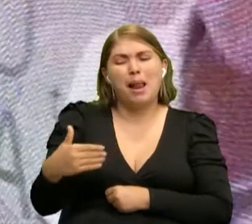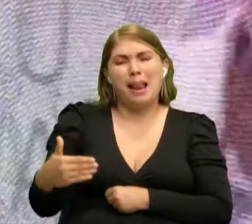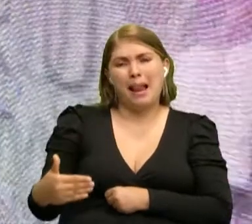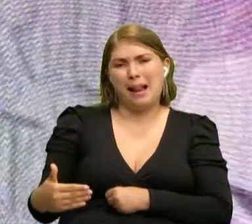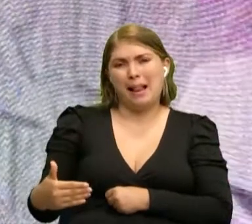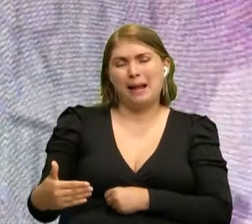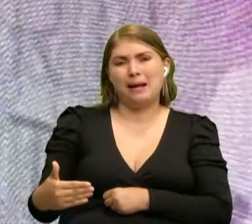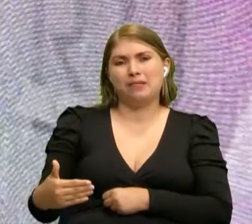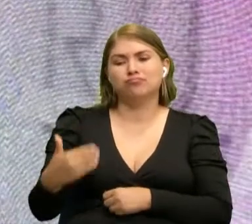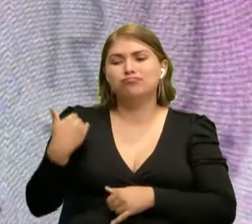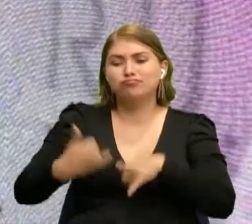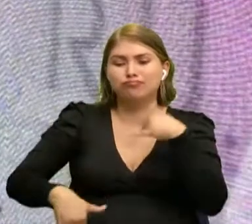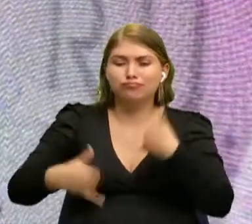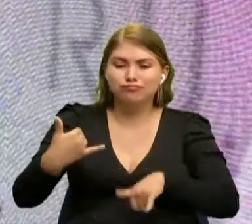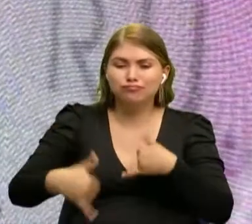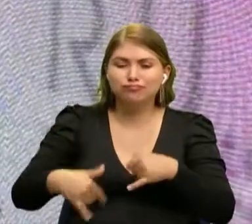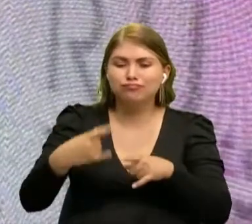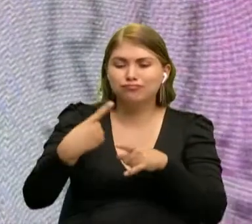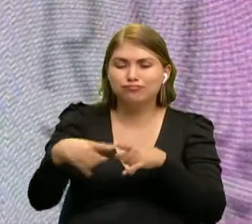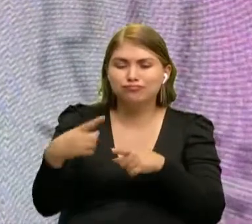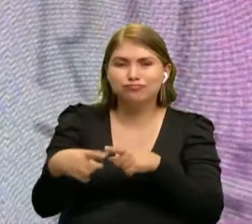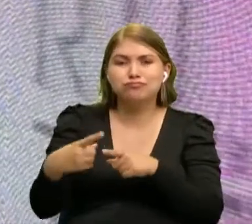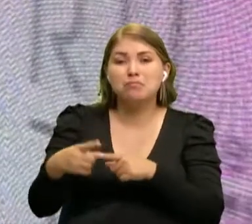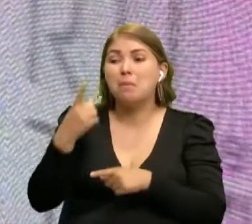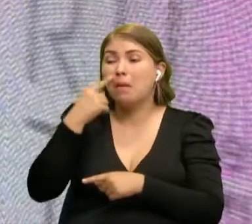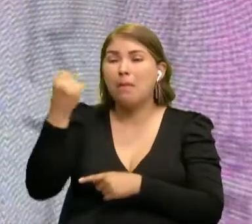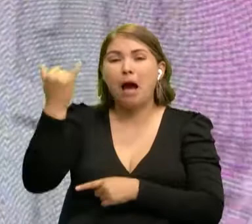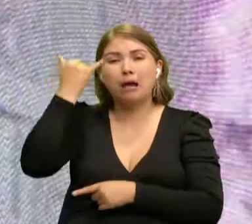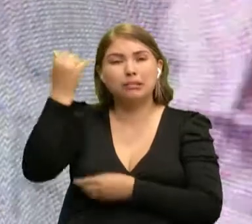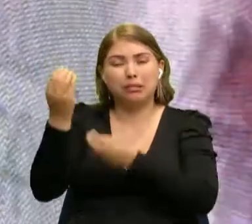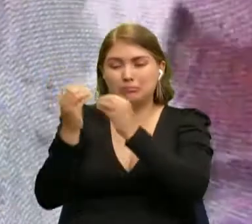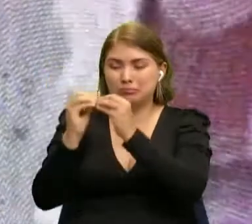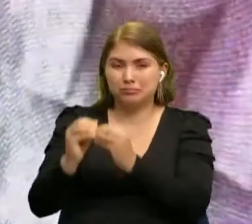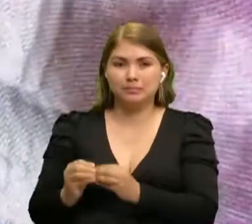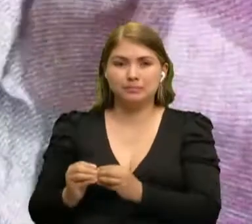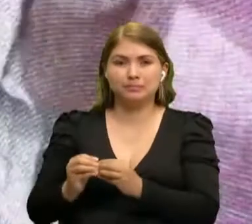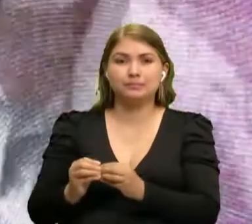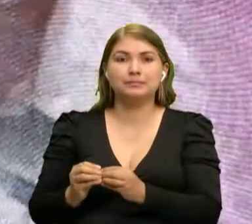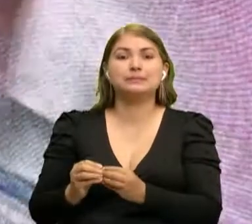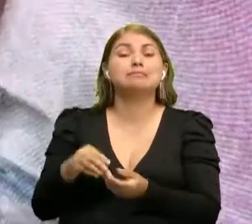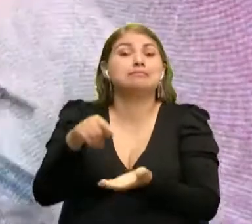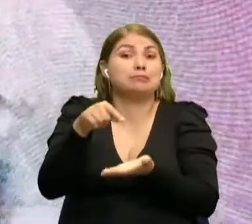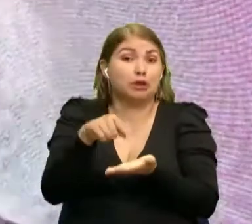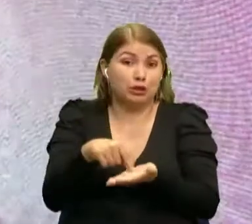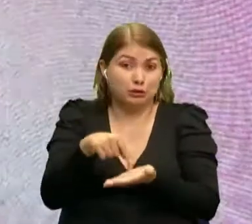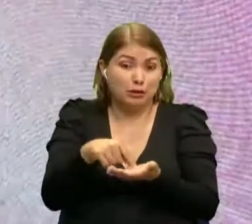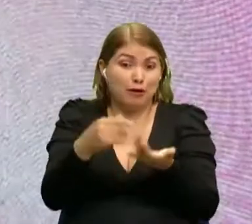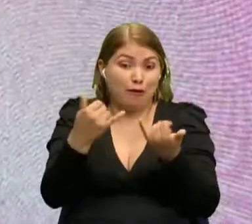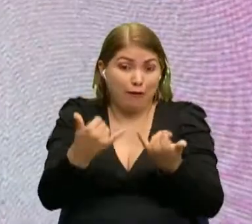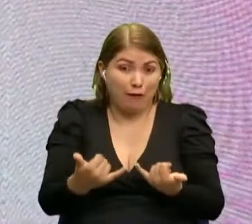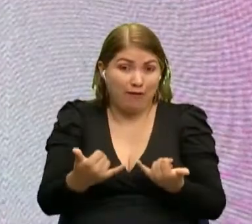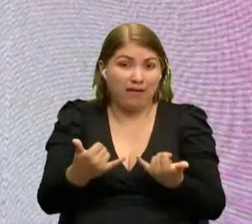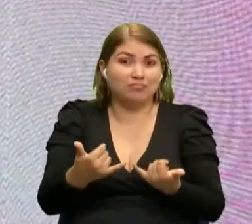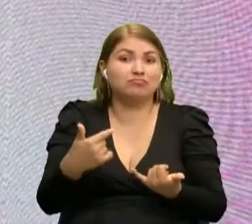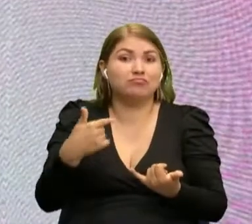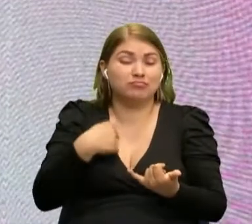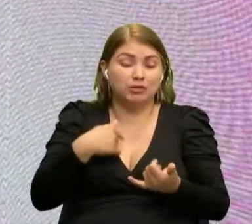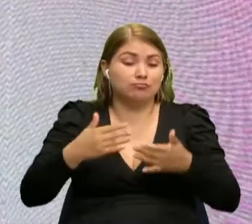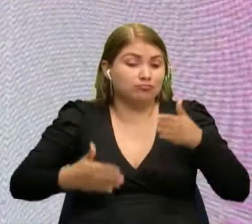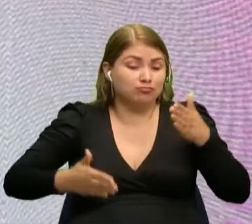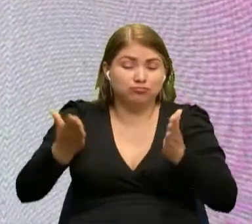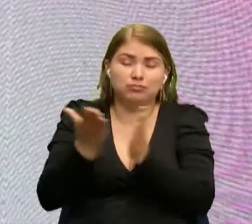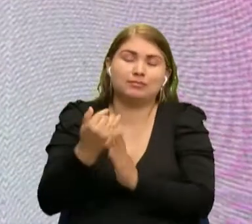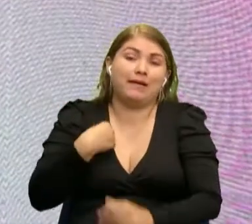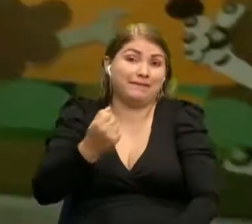pequeña jugar con los prototipos que hacía mi papá. Por eso, hoy en día estoy en robótica